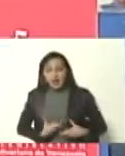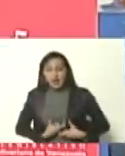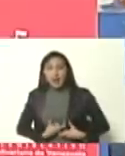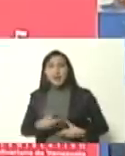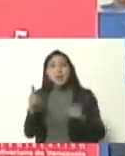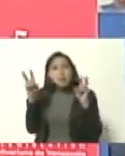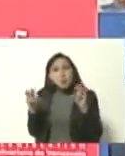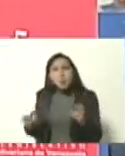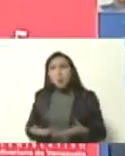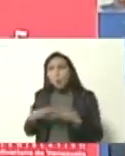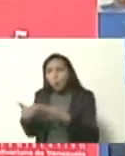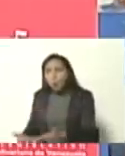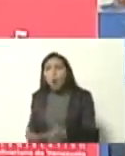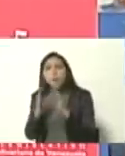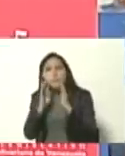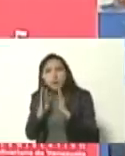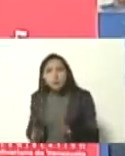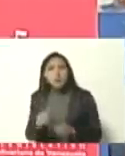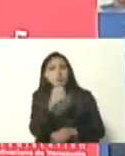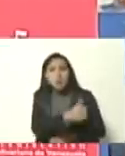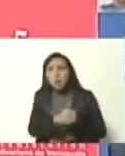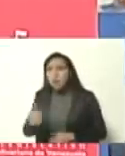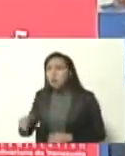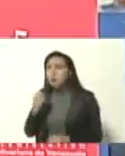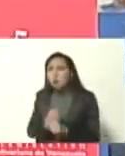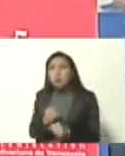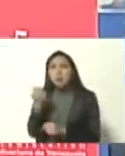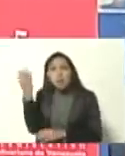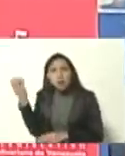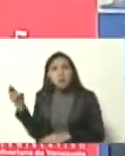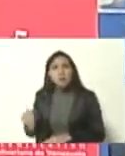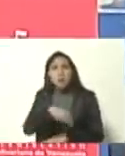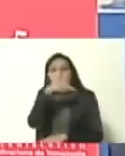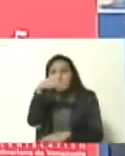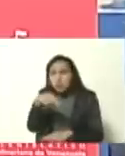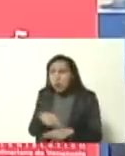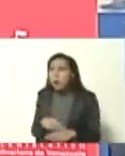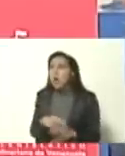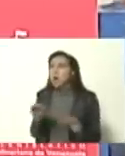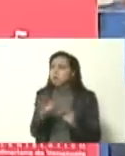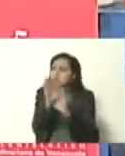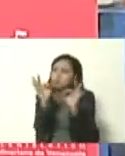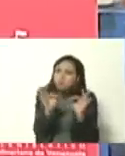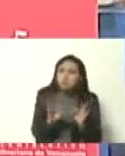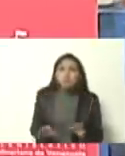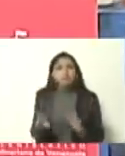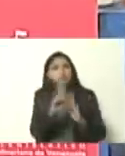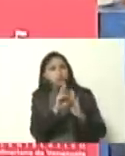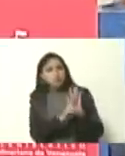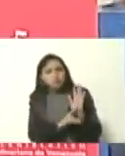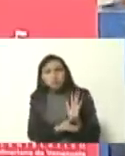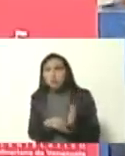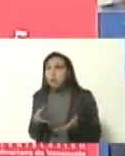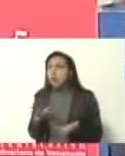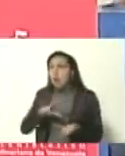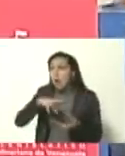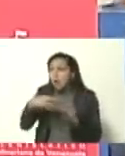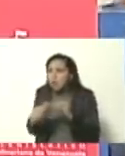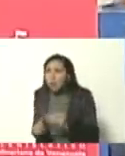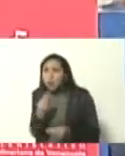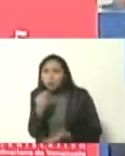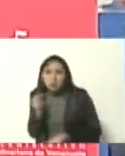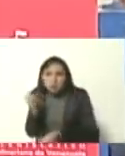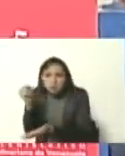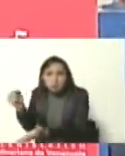beneficios que estamos consiguiendo para las trabajadoras y trabajadores de la Asamblea Nacional, que incluye todo lo que tiene que ver con los CLAP, la alimentación,